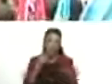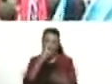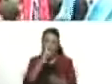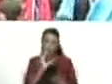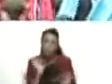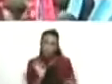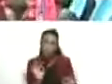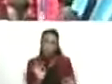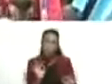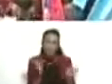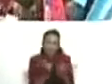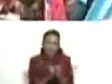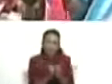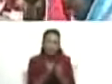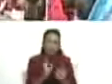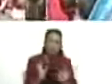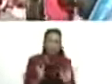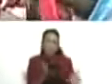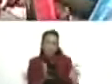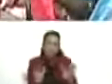pequeña pero cojonúa,